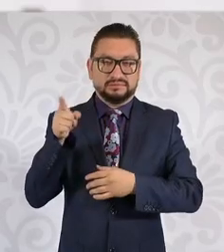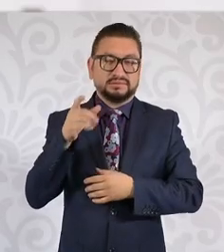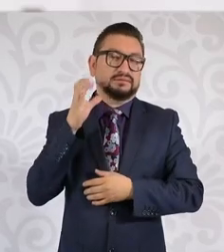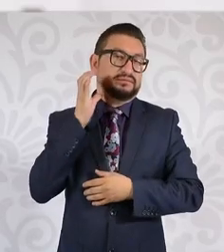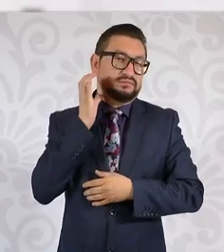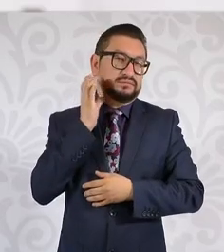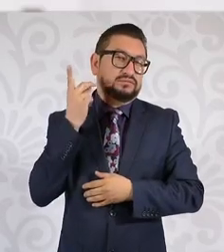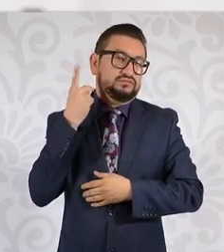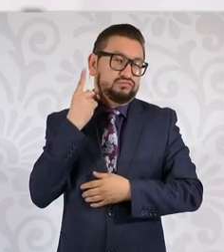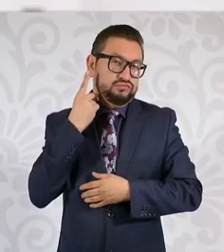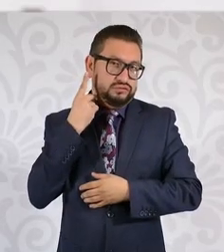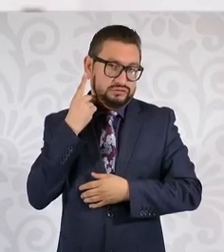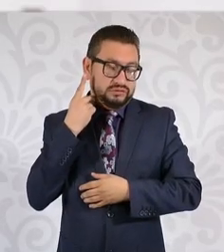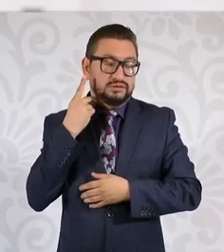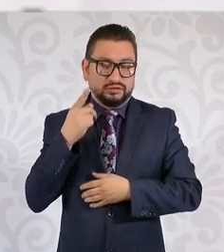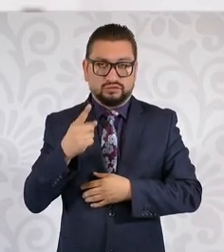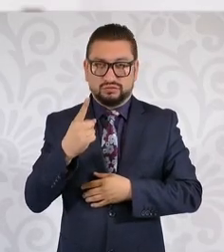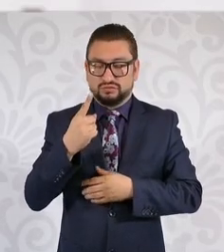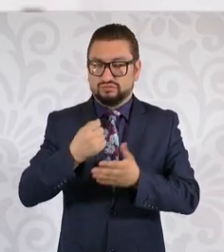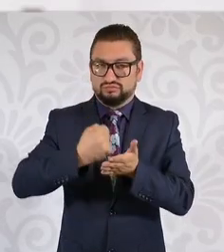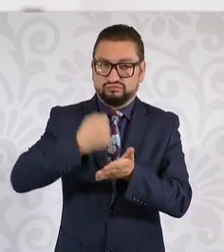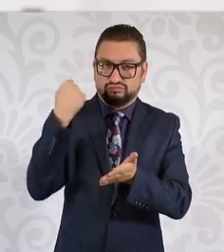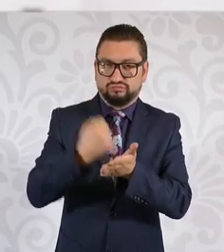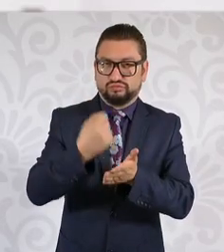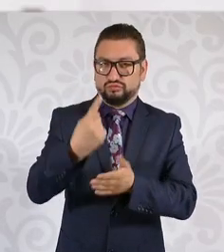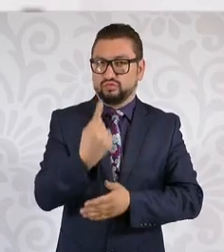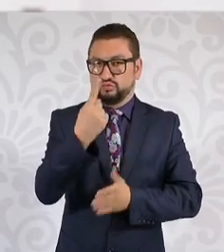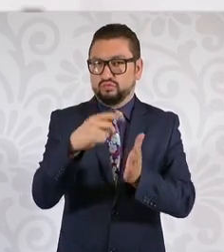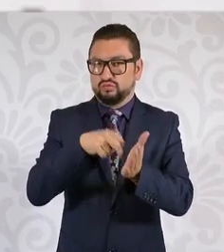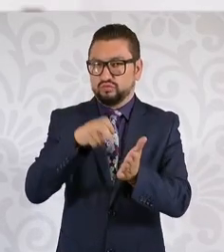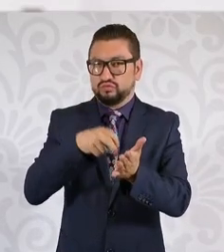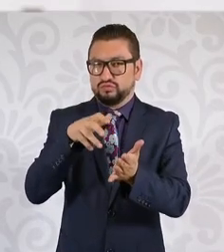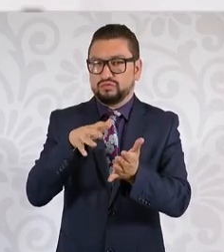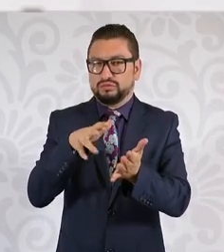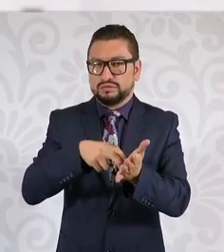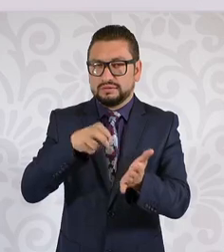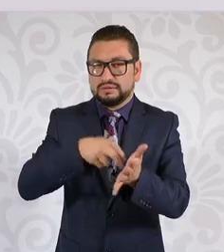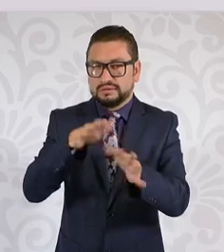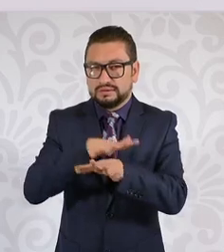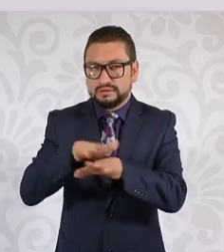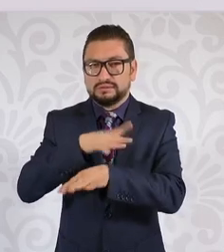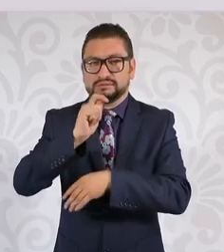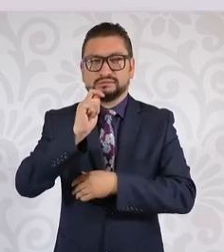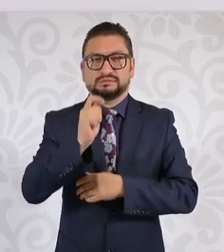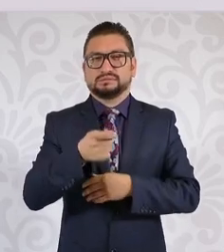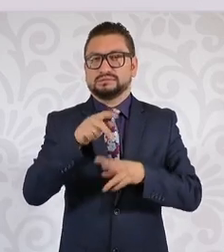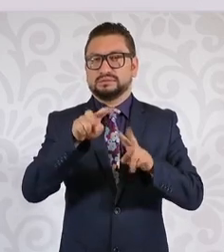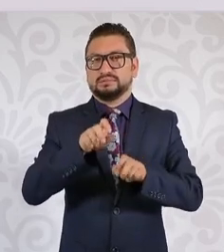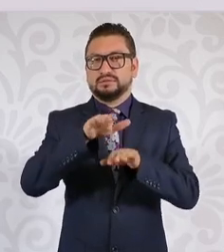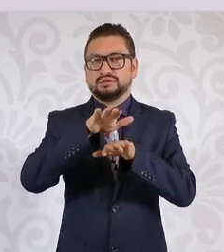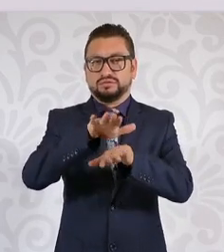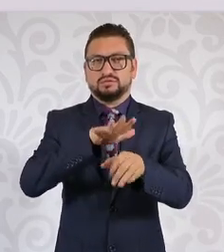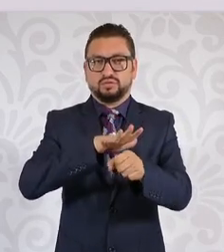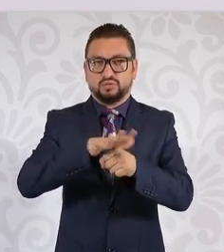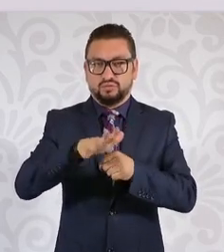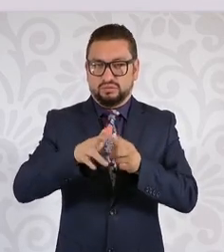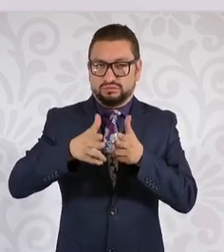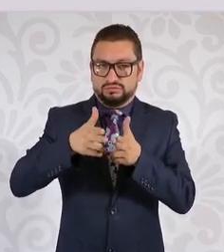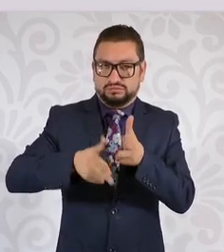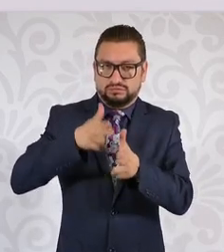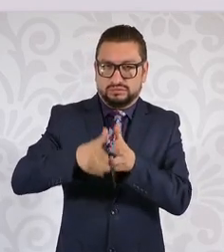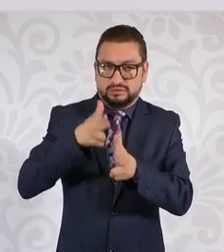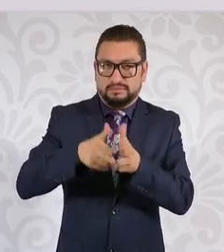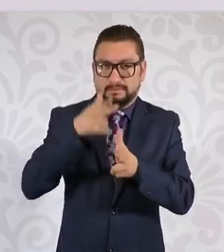de Diputados una reforma que tiene que ver con el fortalecimiento de los trenes de